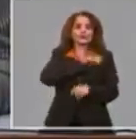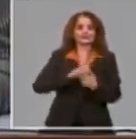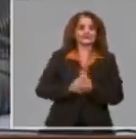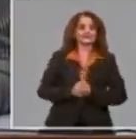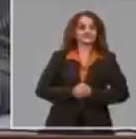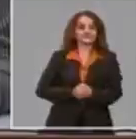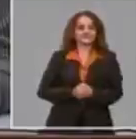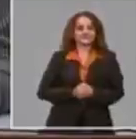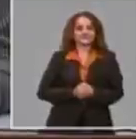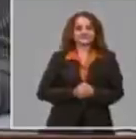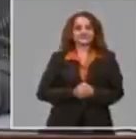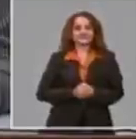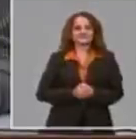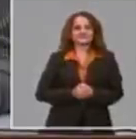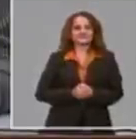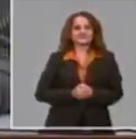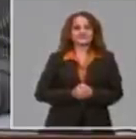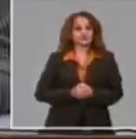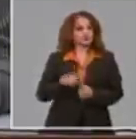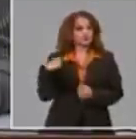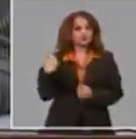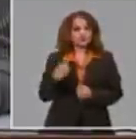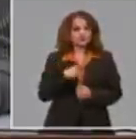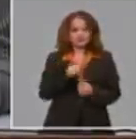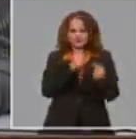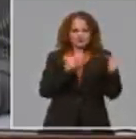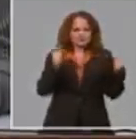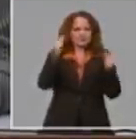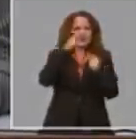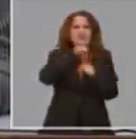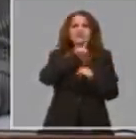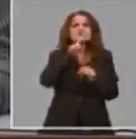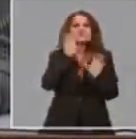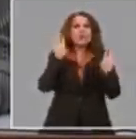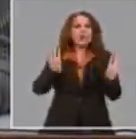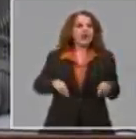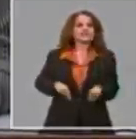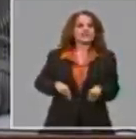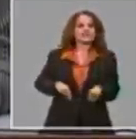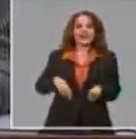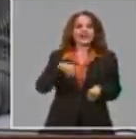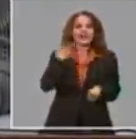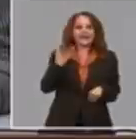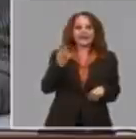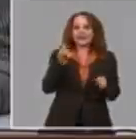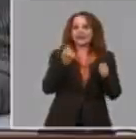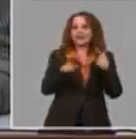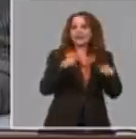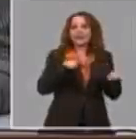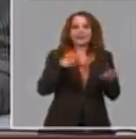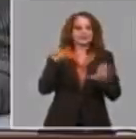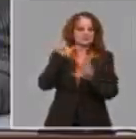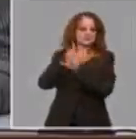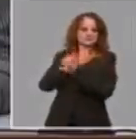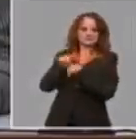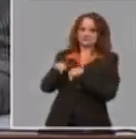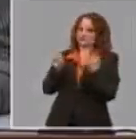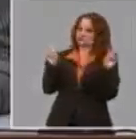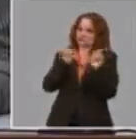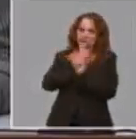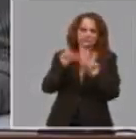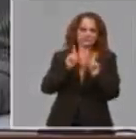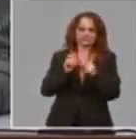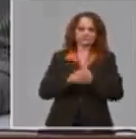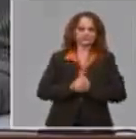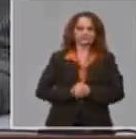de la estamos planteando es transmitir la vida como mismo ilícito la hora de la nariz a la vida es tu vida lo que nos ha pasado con estas